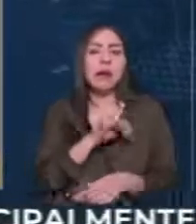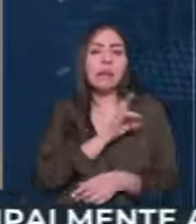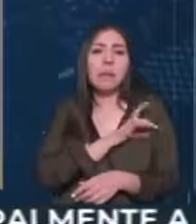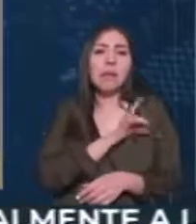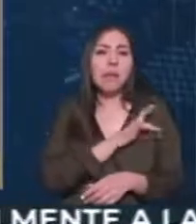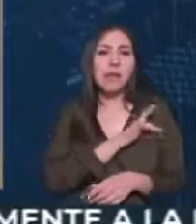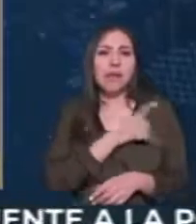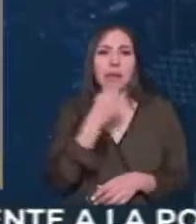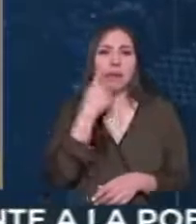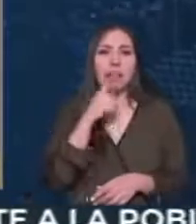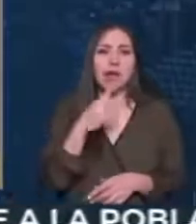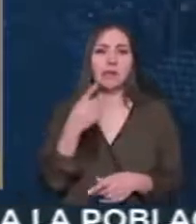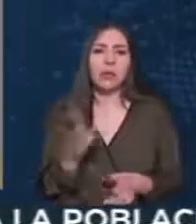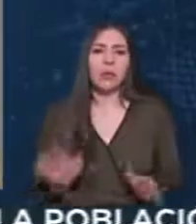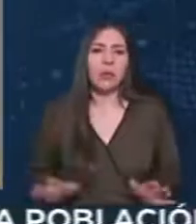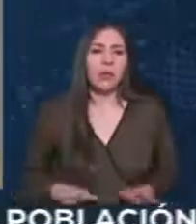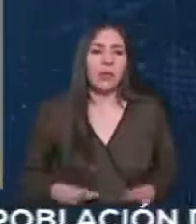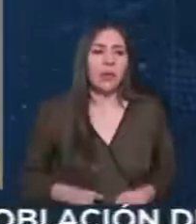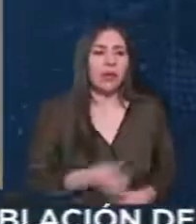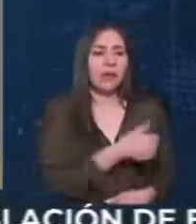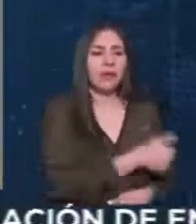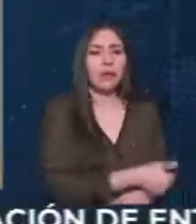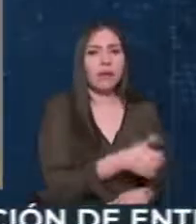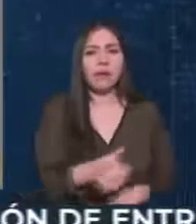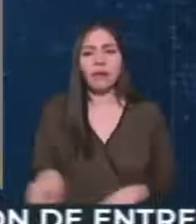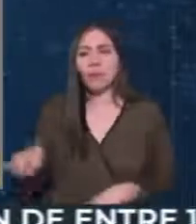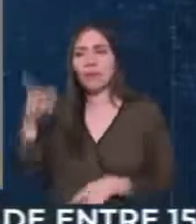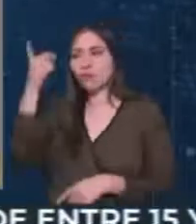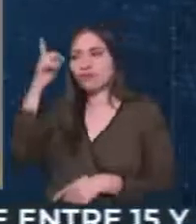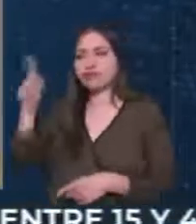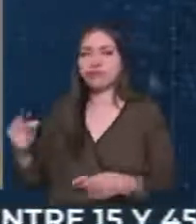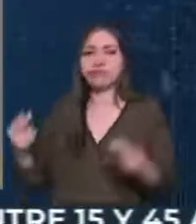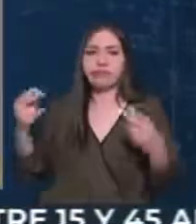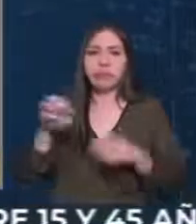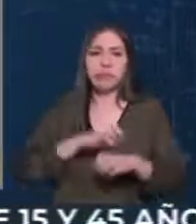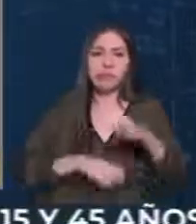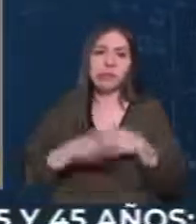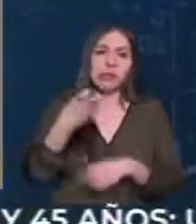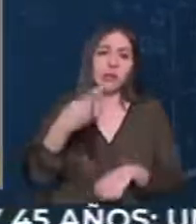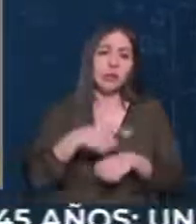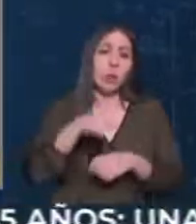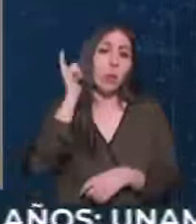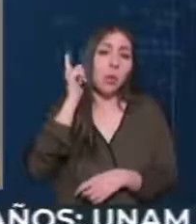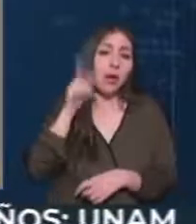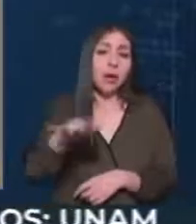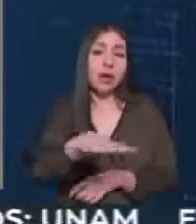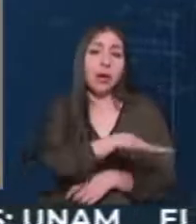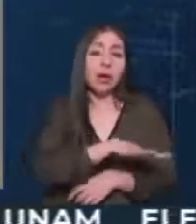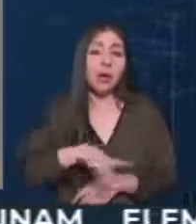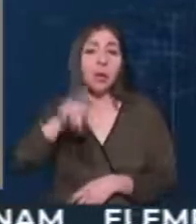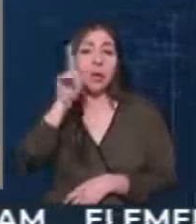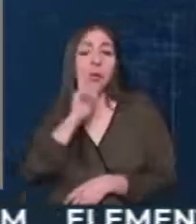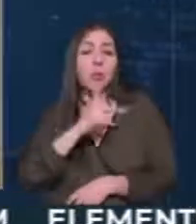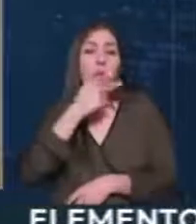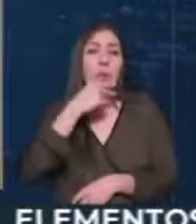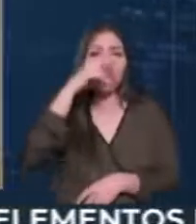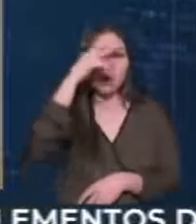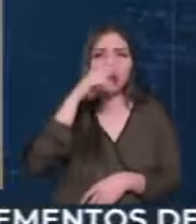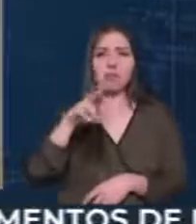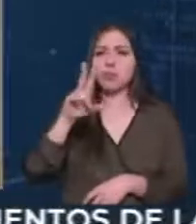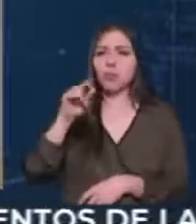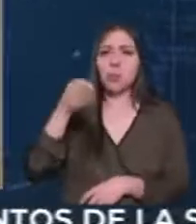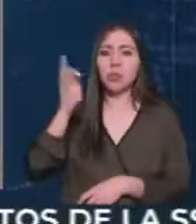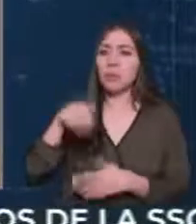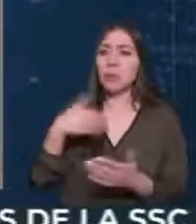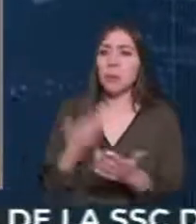a la conveniencia particular de estos traficantes de influencias. Eso es lo peligroso. Ojalá y que los mexicanos y las mexicanas estemos vacunados ante